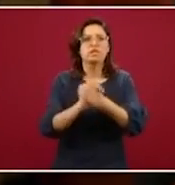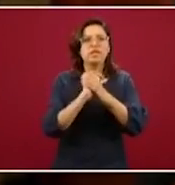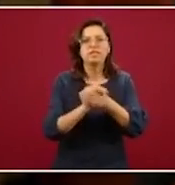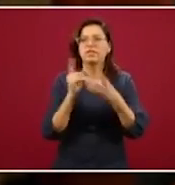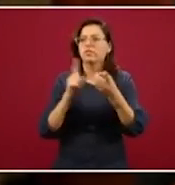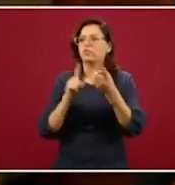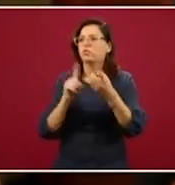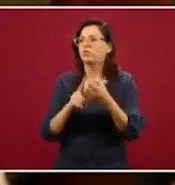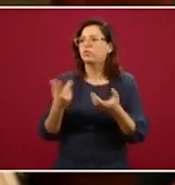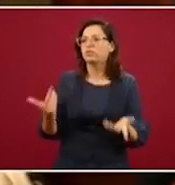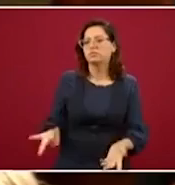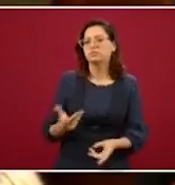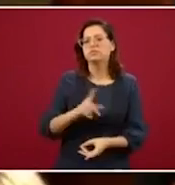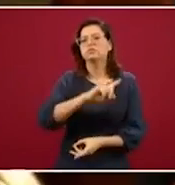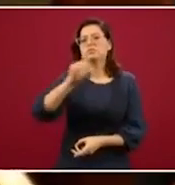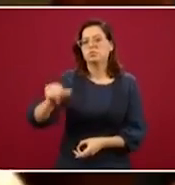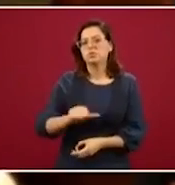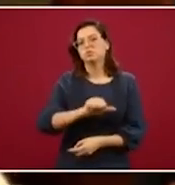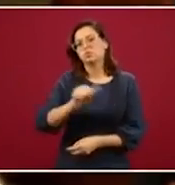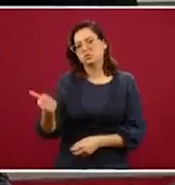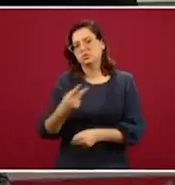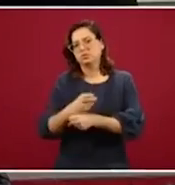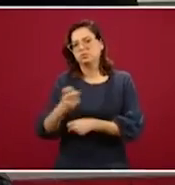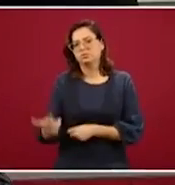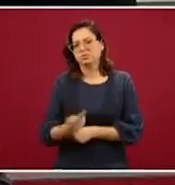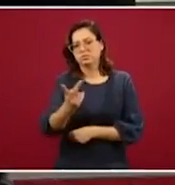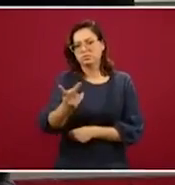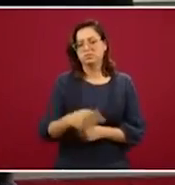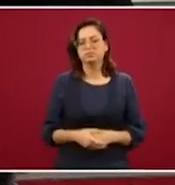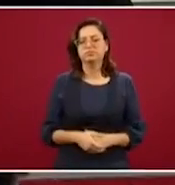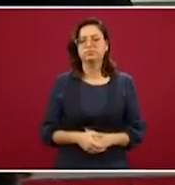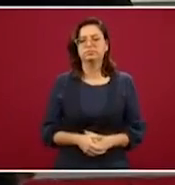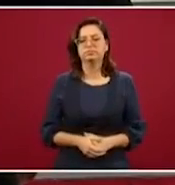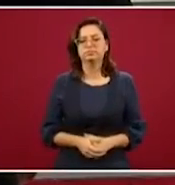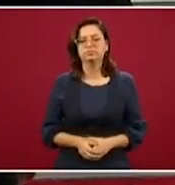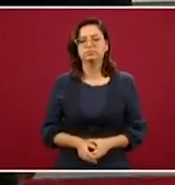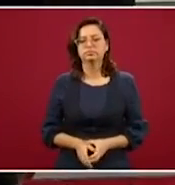tipo de créditos. Si me permite, después le quiero hacer otra pregunta, señor presidente.